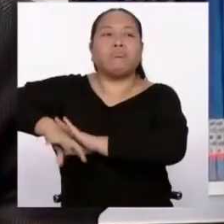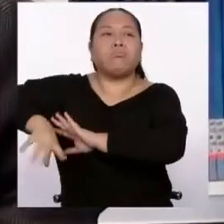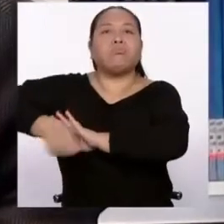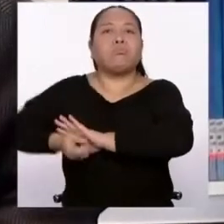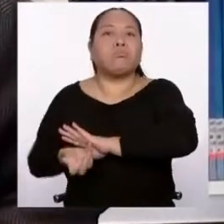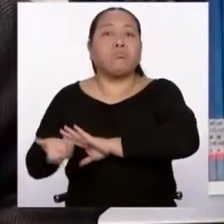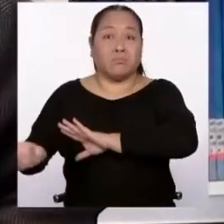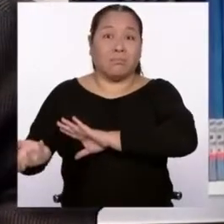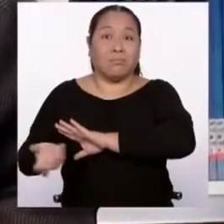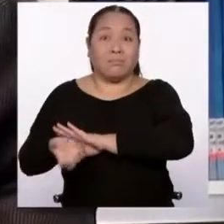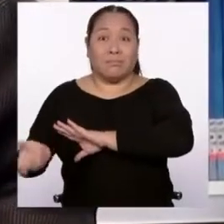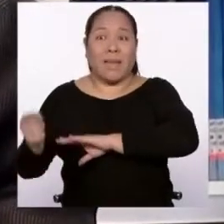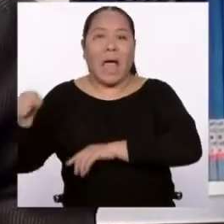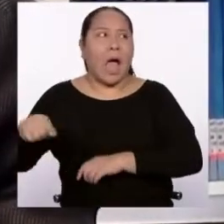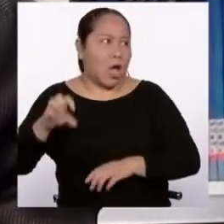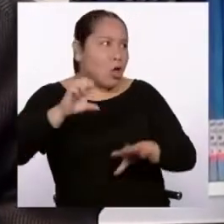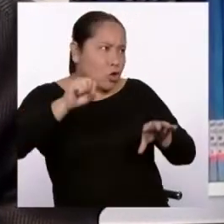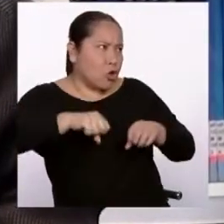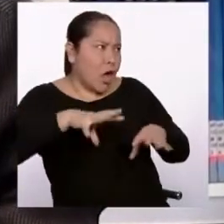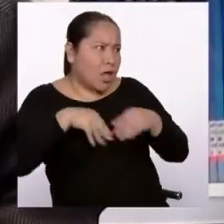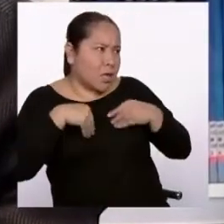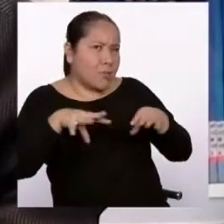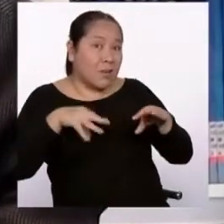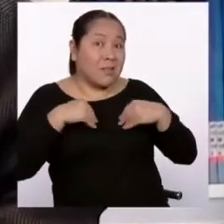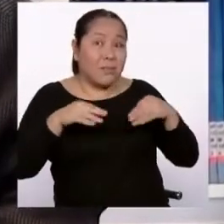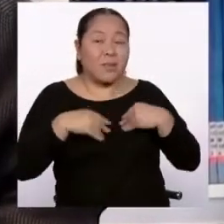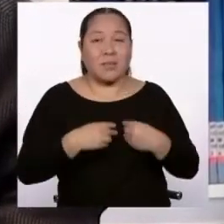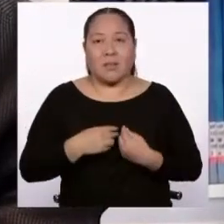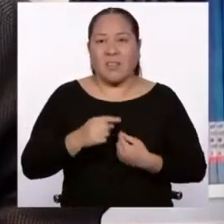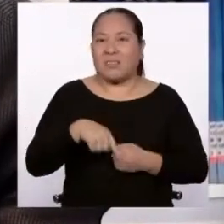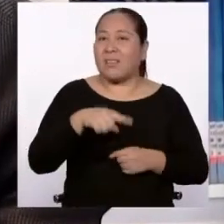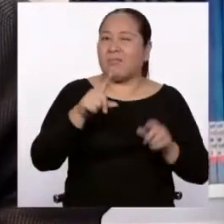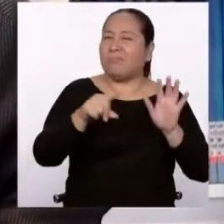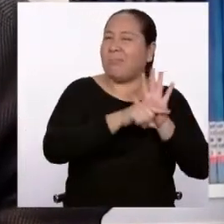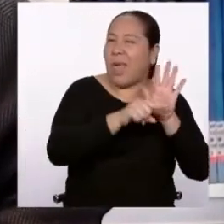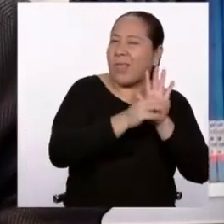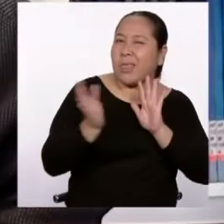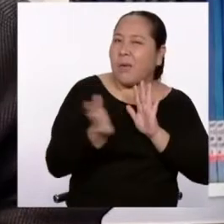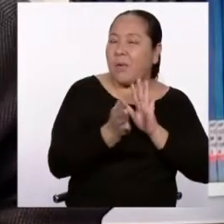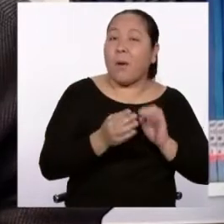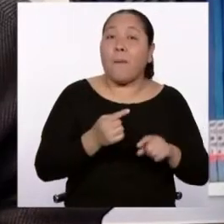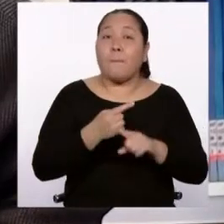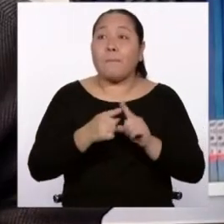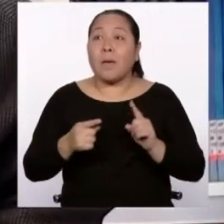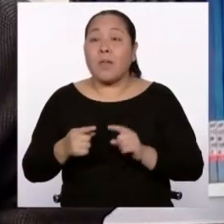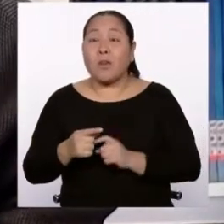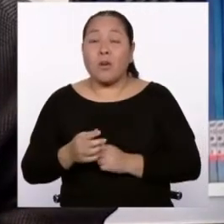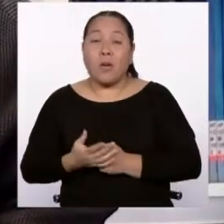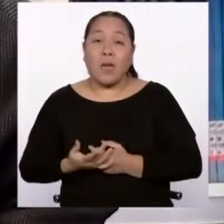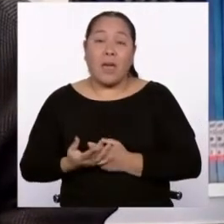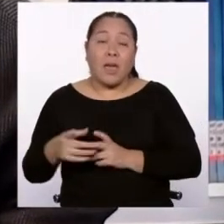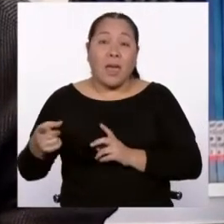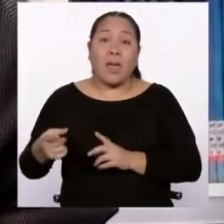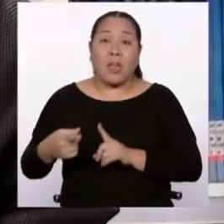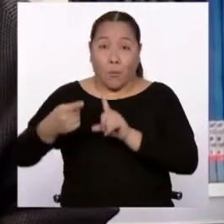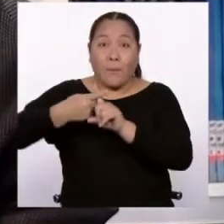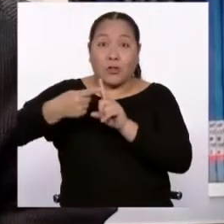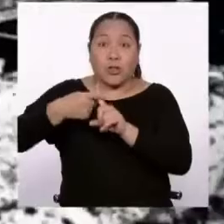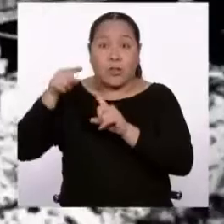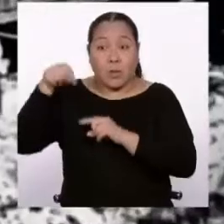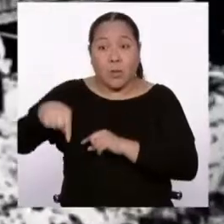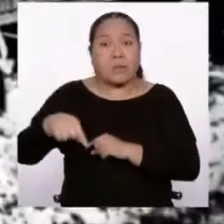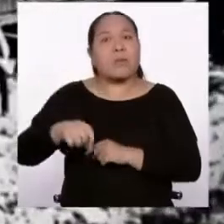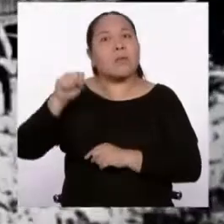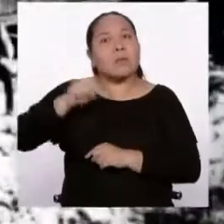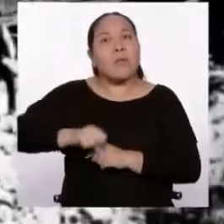oscuro, digámoslo así. Su lado positivo es que había muy poca experiencia en el mundo de construir ferrocarriles de montaña,